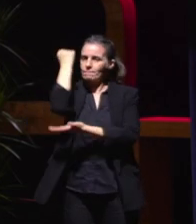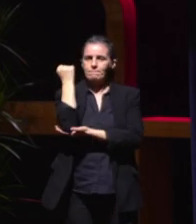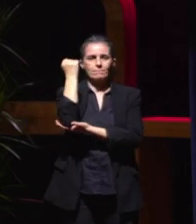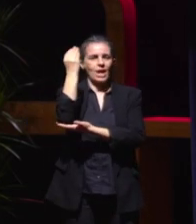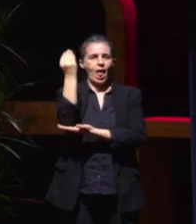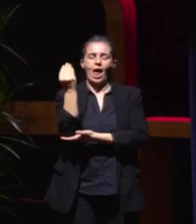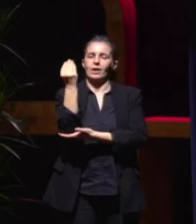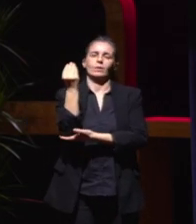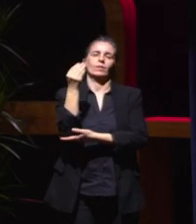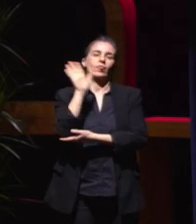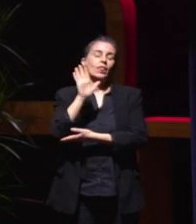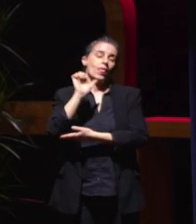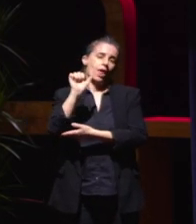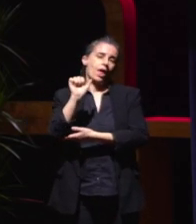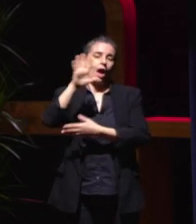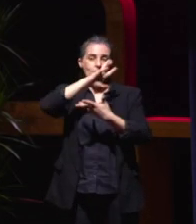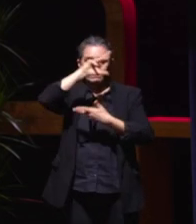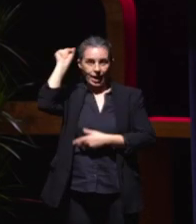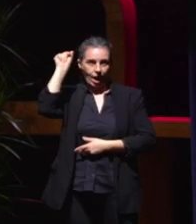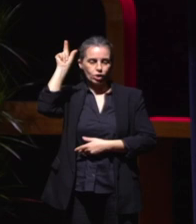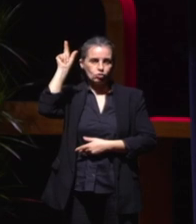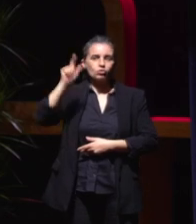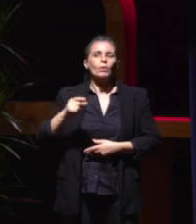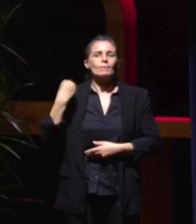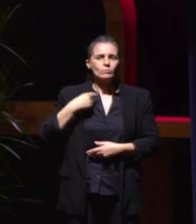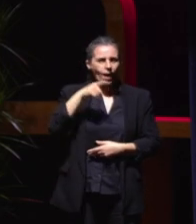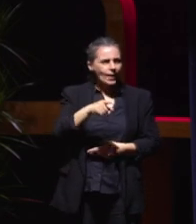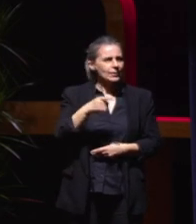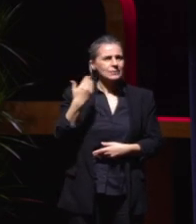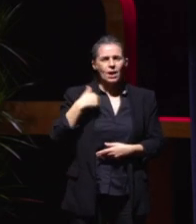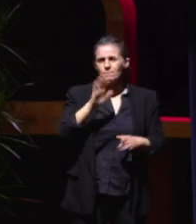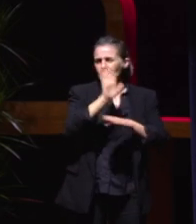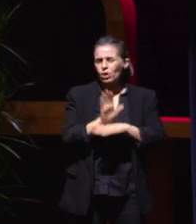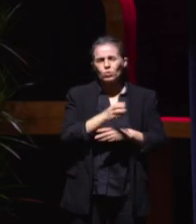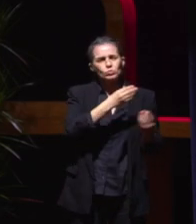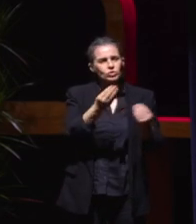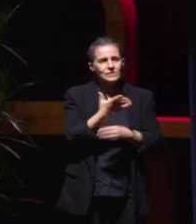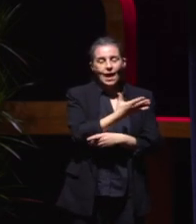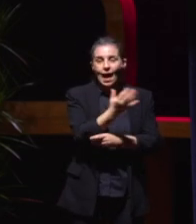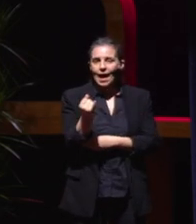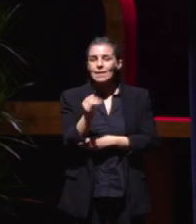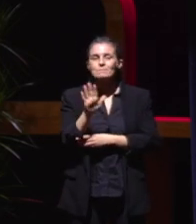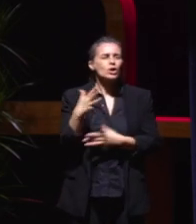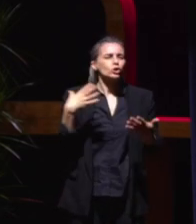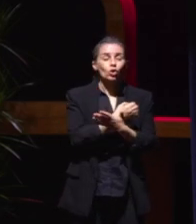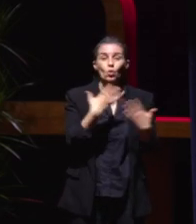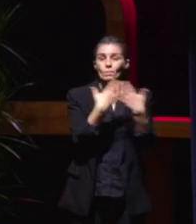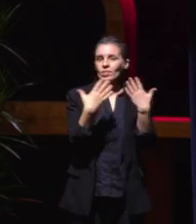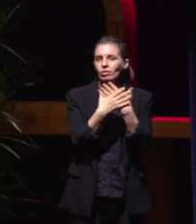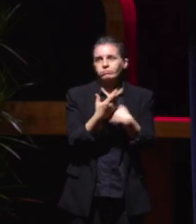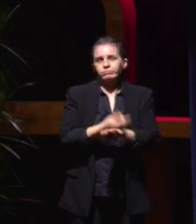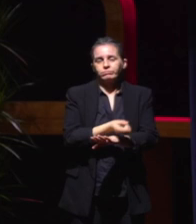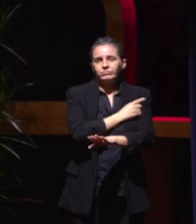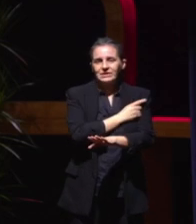coen George Clooney gente que tenía mucha cabeza pero todo esto está mezclado a lo bestia Entonces